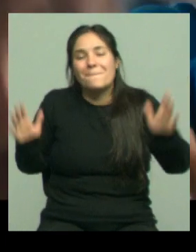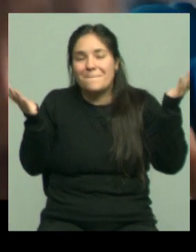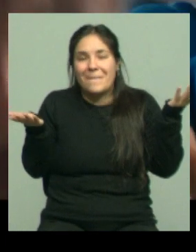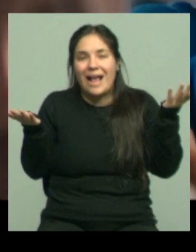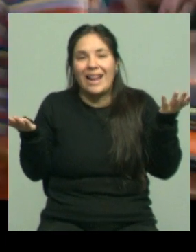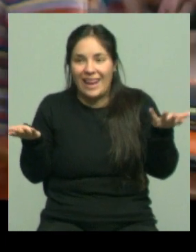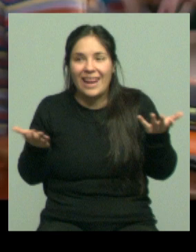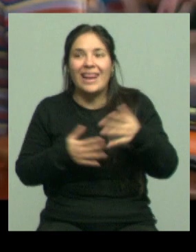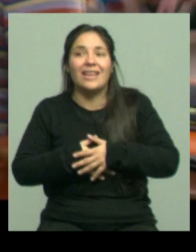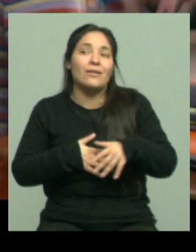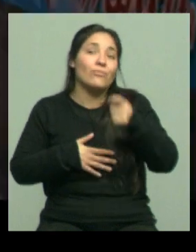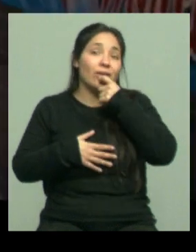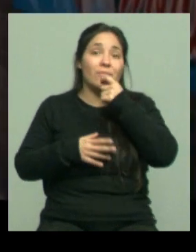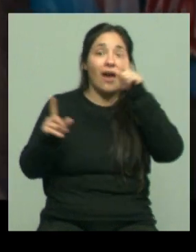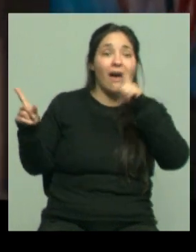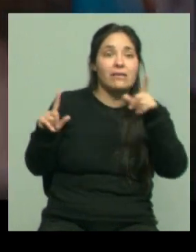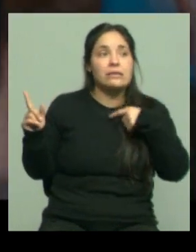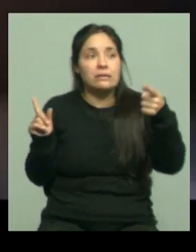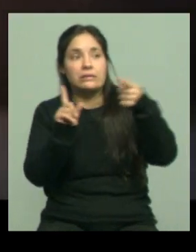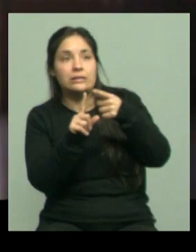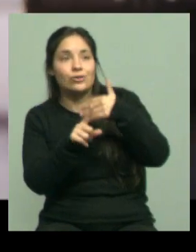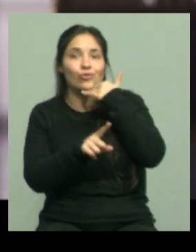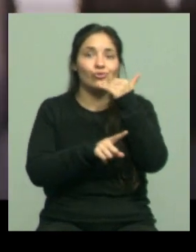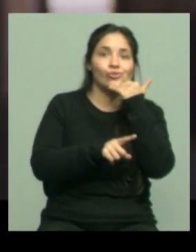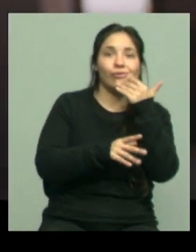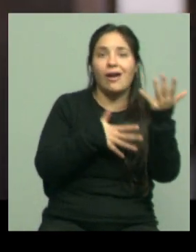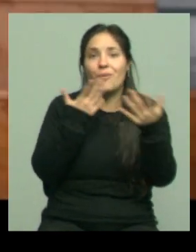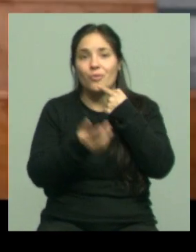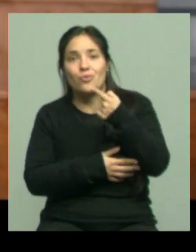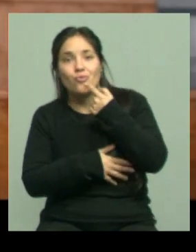cómo relacionarse en ciertas prácticas o situaciones